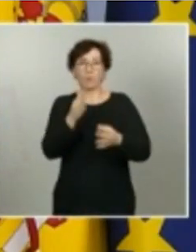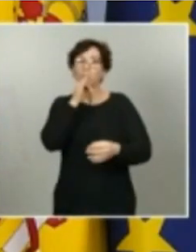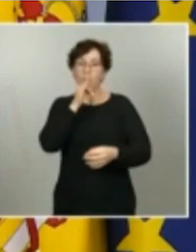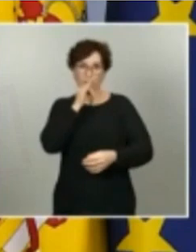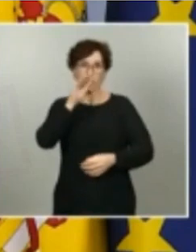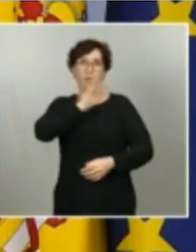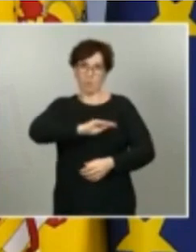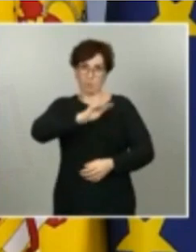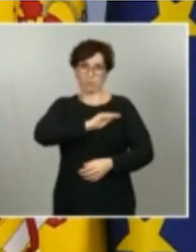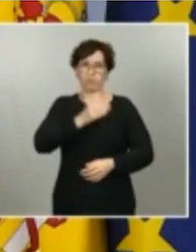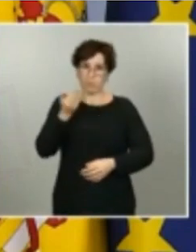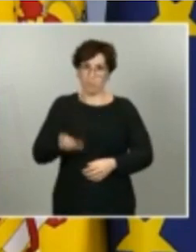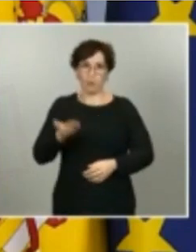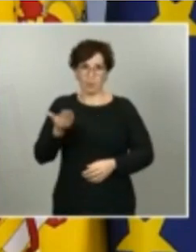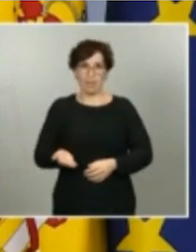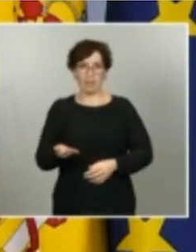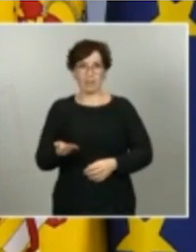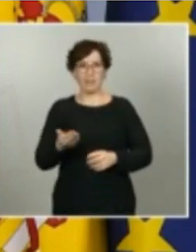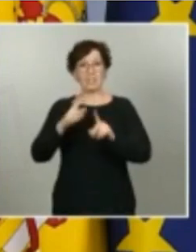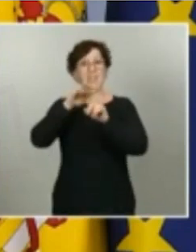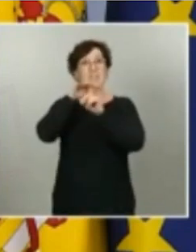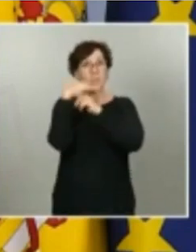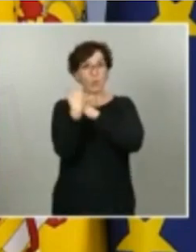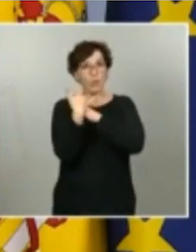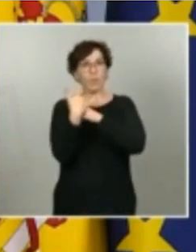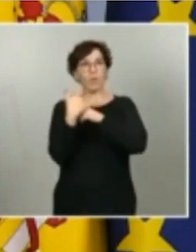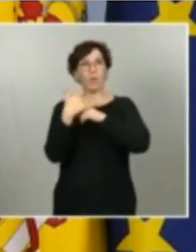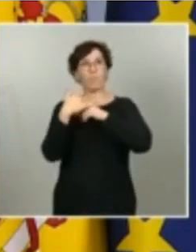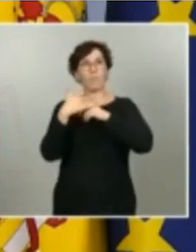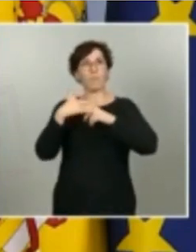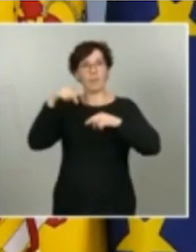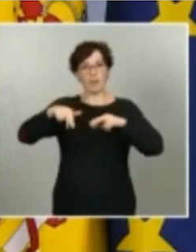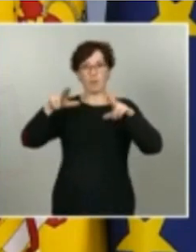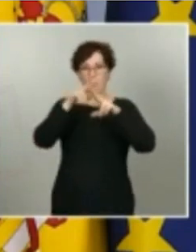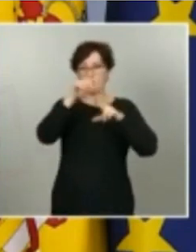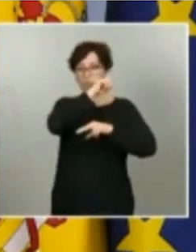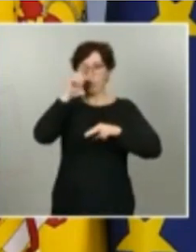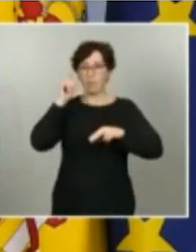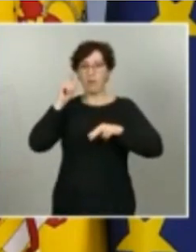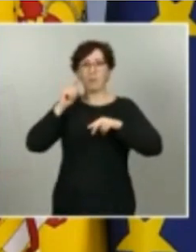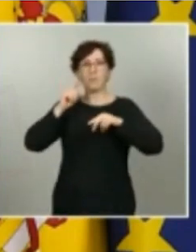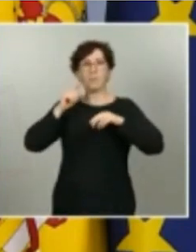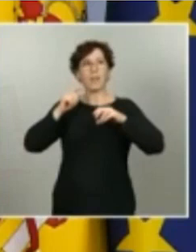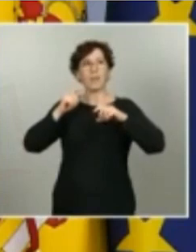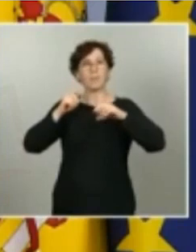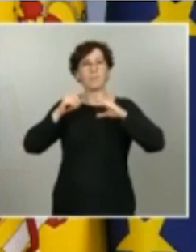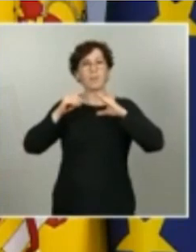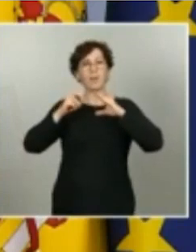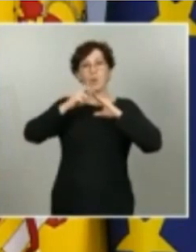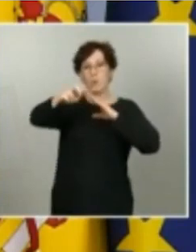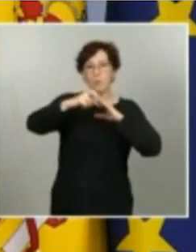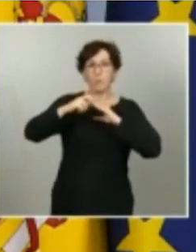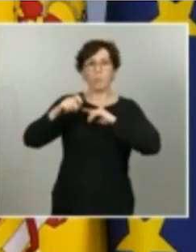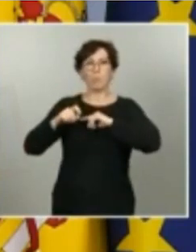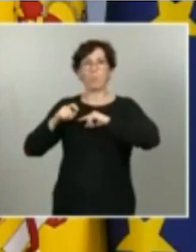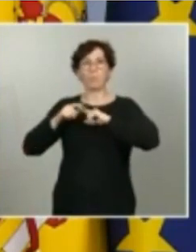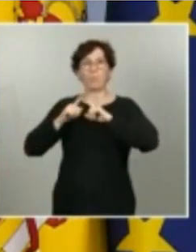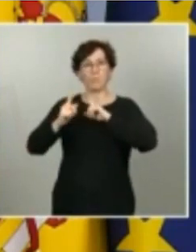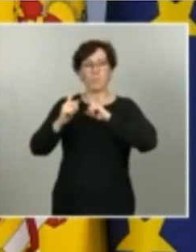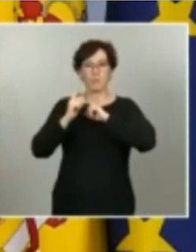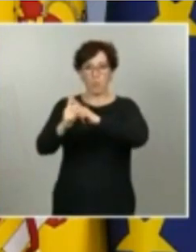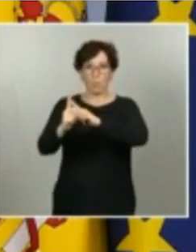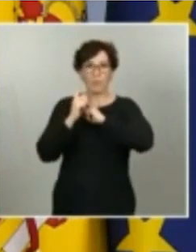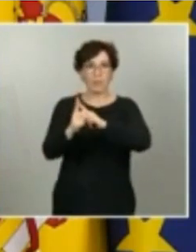ministerio de sanidad informe que llevaron el ministro y fernando simón a esta reunión con los responsables de ese congreso